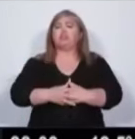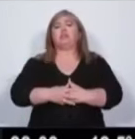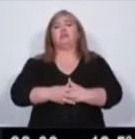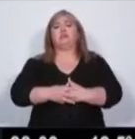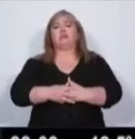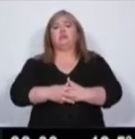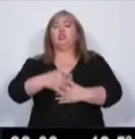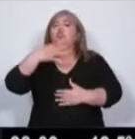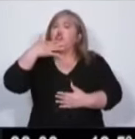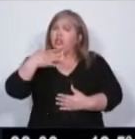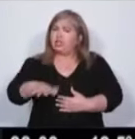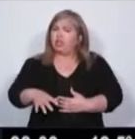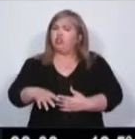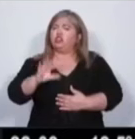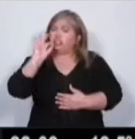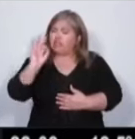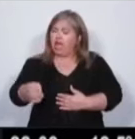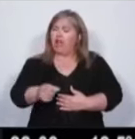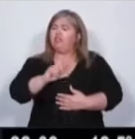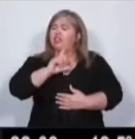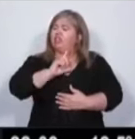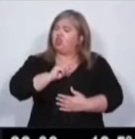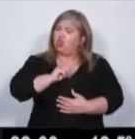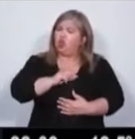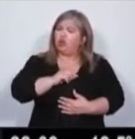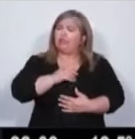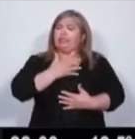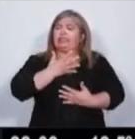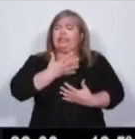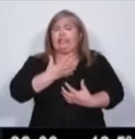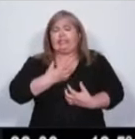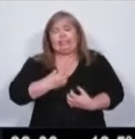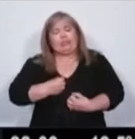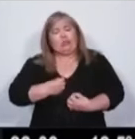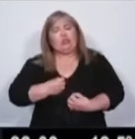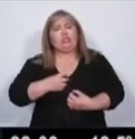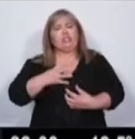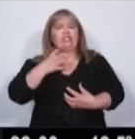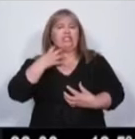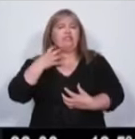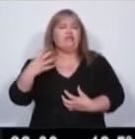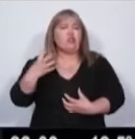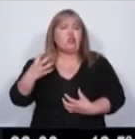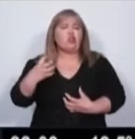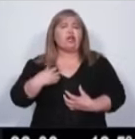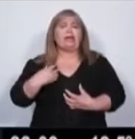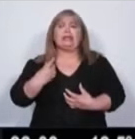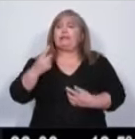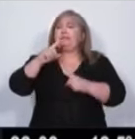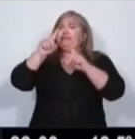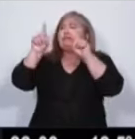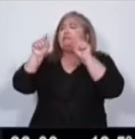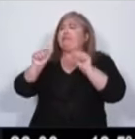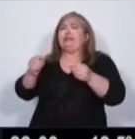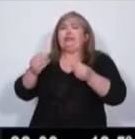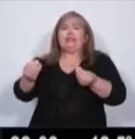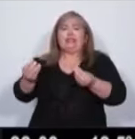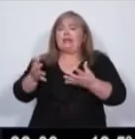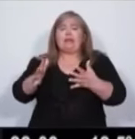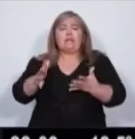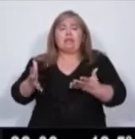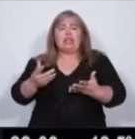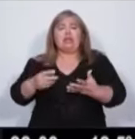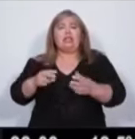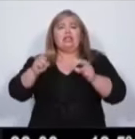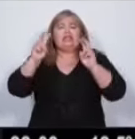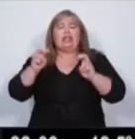del dolor, sé de la angustia, sé de la bronca, sé de la incertidumbre que genera esta mala